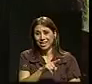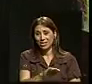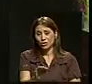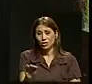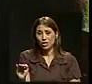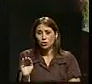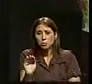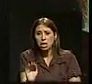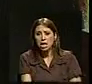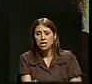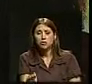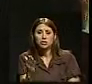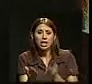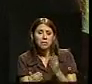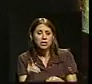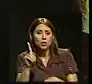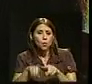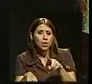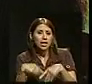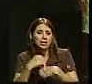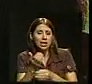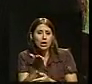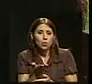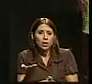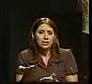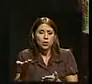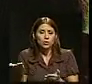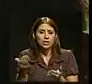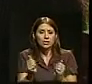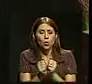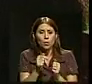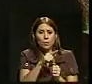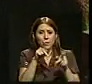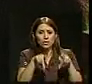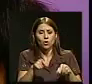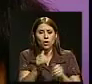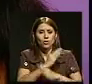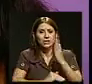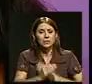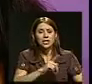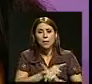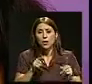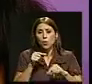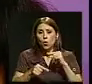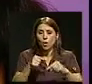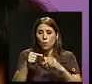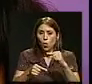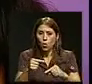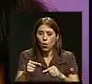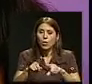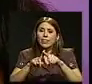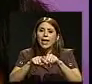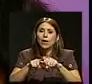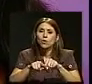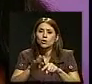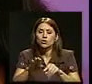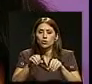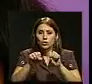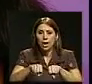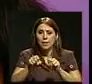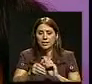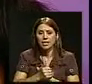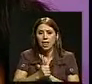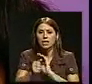que no podrían ejecutar con ese bebé o con esa persona con discapacidad, pero poco a poco ellos, de acuerdo a sus capacidades, se pueden